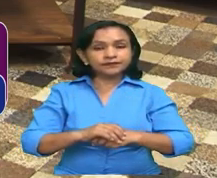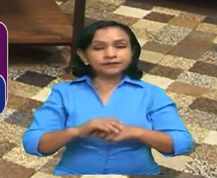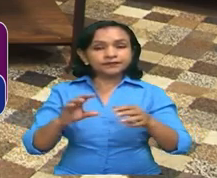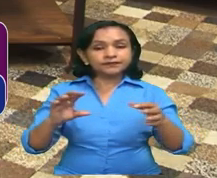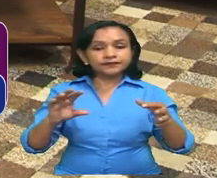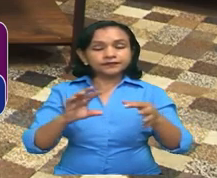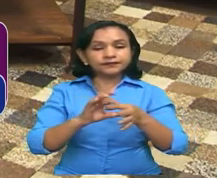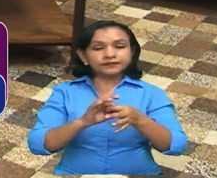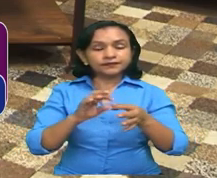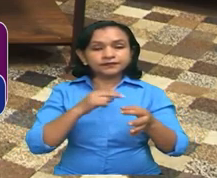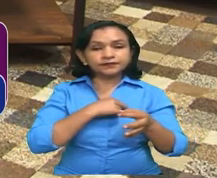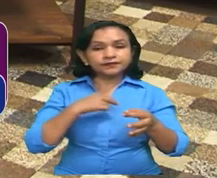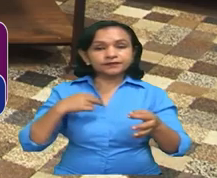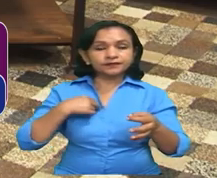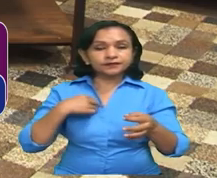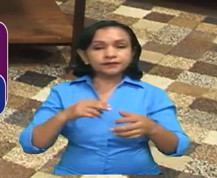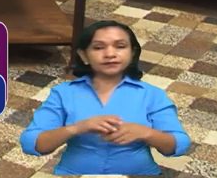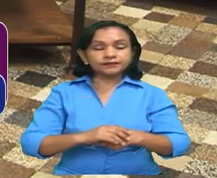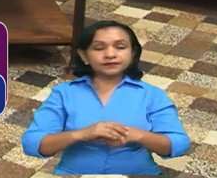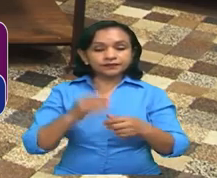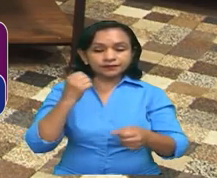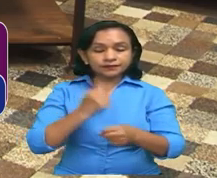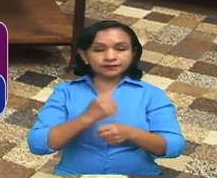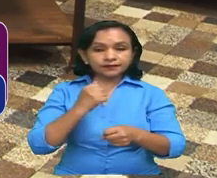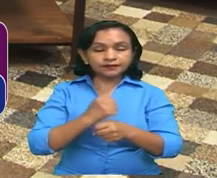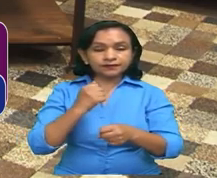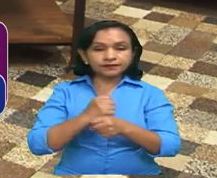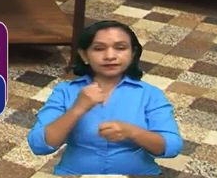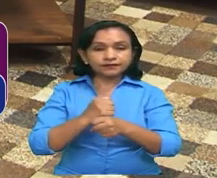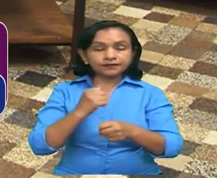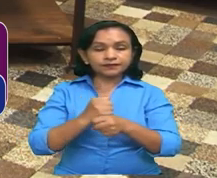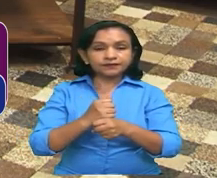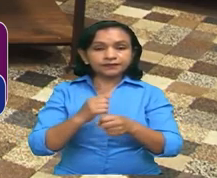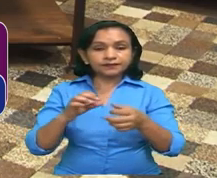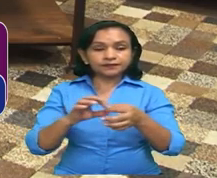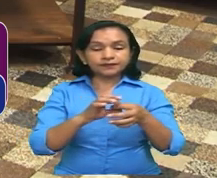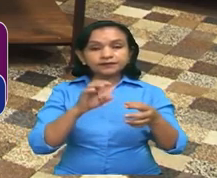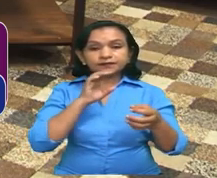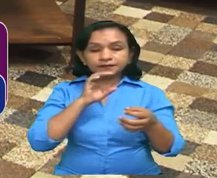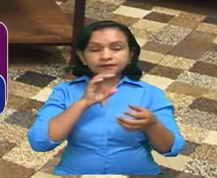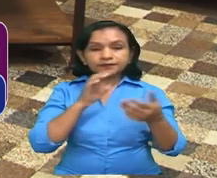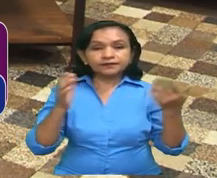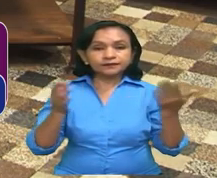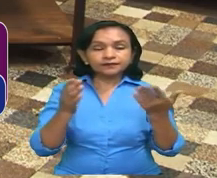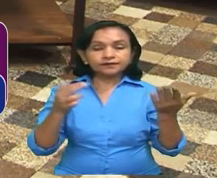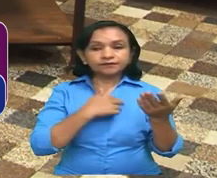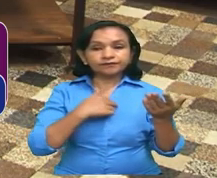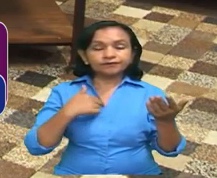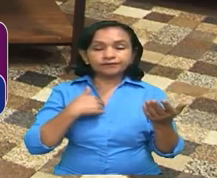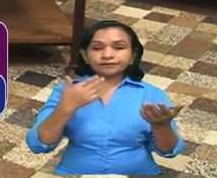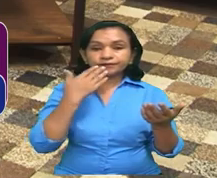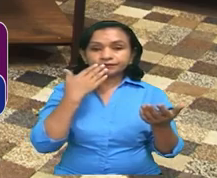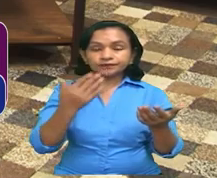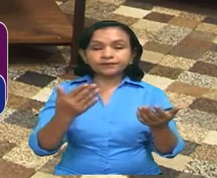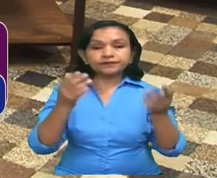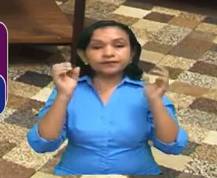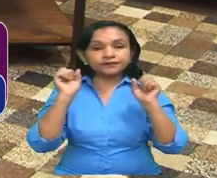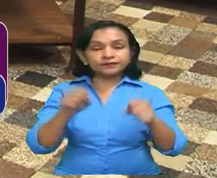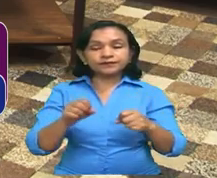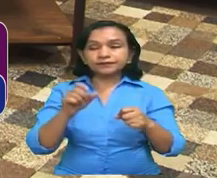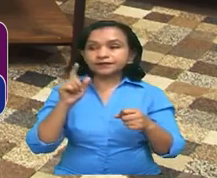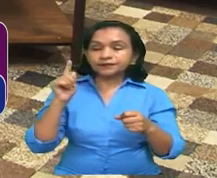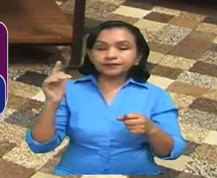cantidad de así personas, ¿no?, que puedan venir acá. Que sea más amplia pues la oferta, que todo el mundo tenga la posibilidad de viajar, y yo creo que a través de la línea aérea van a tener